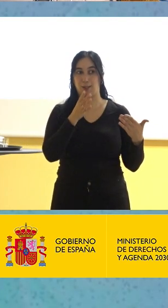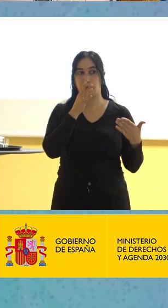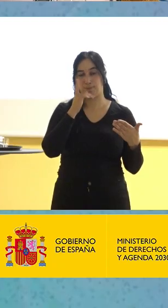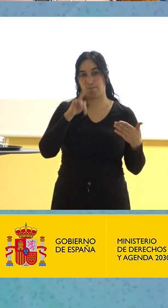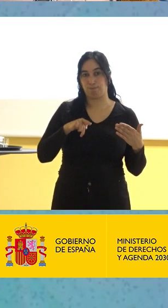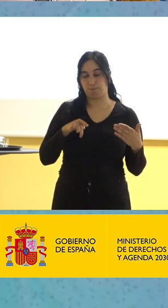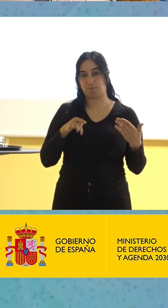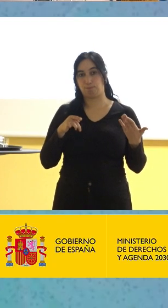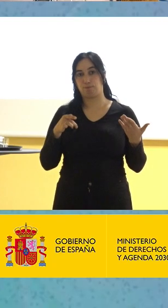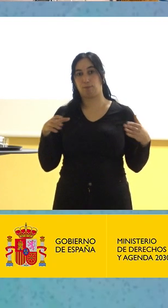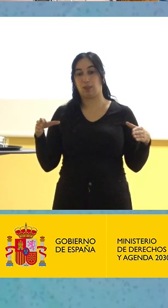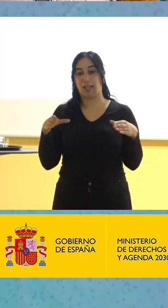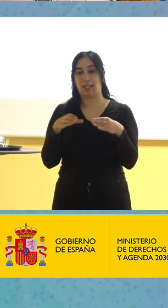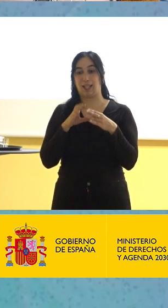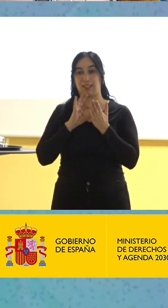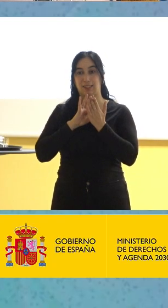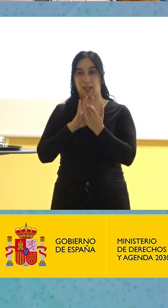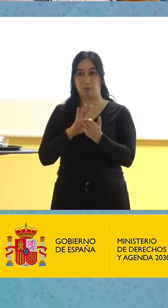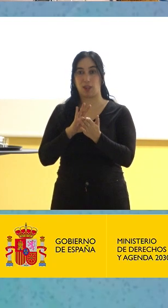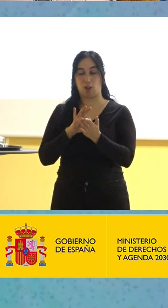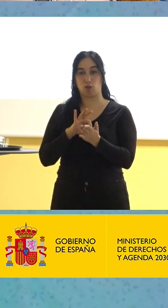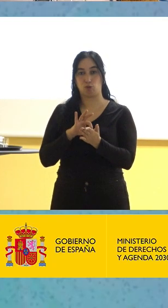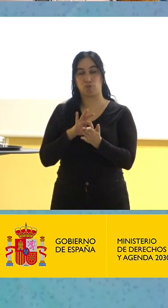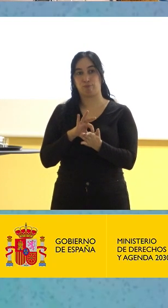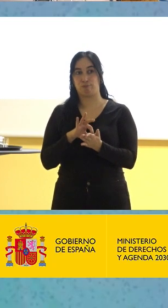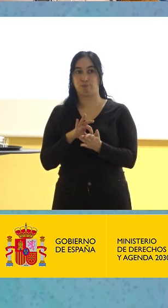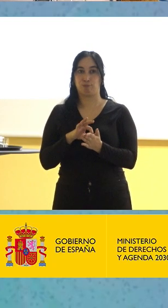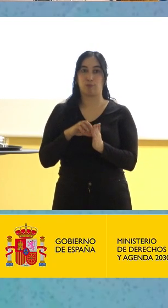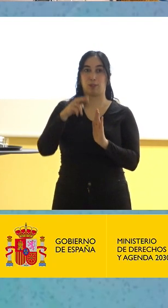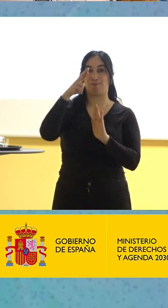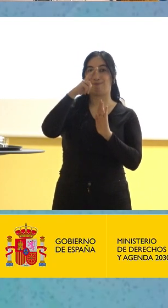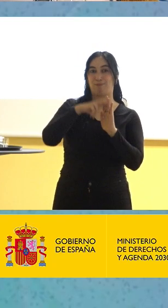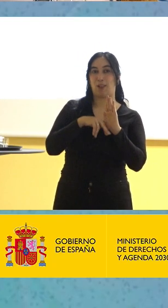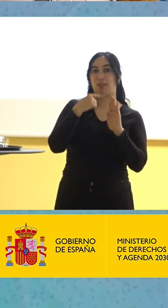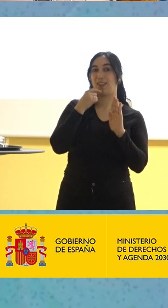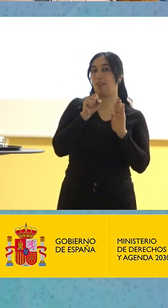cartera común de servicios digamos que regula 12